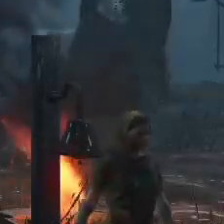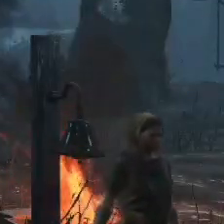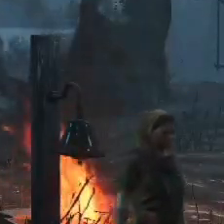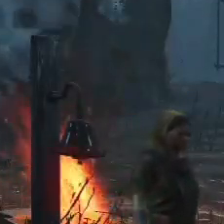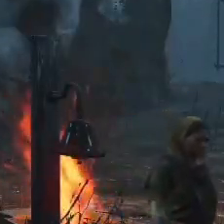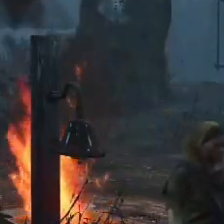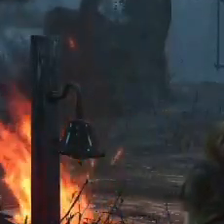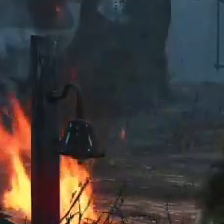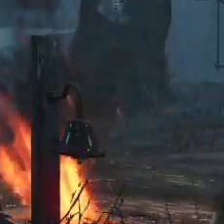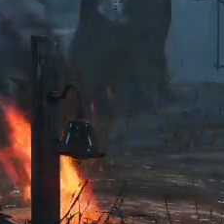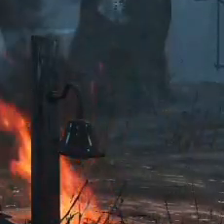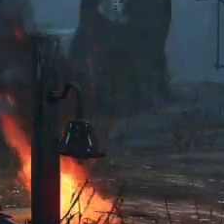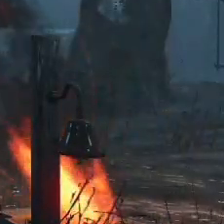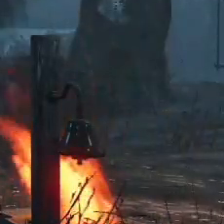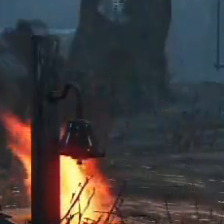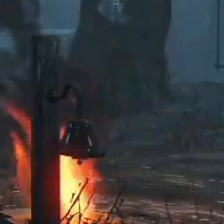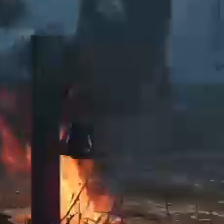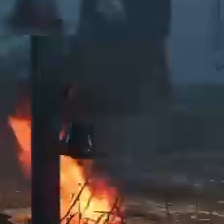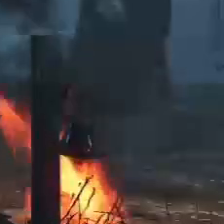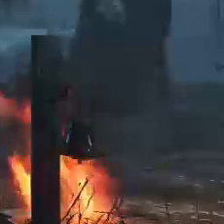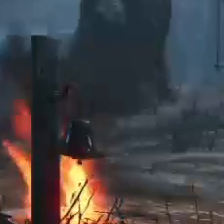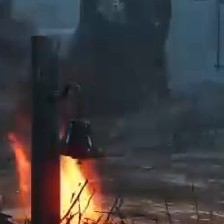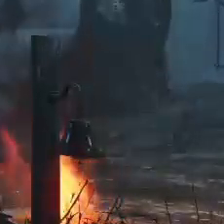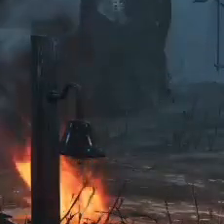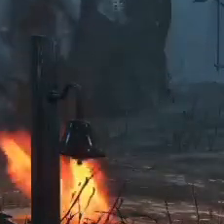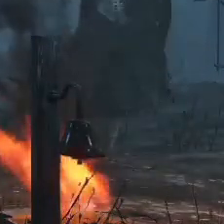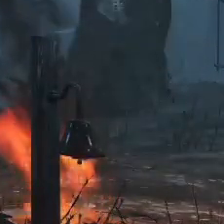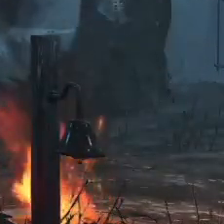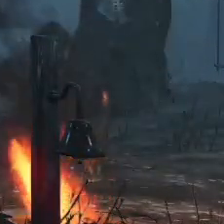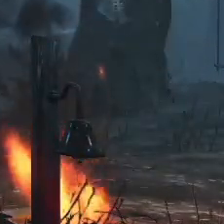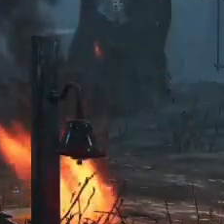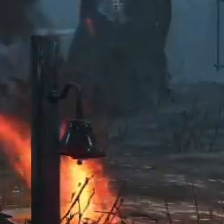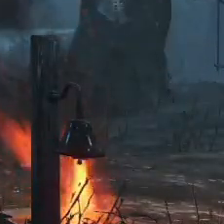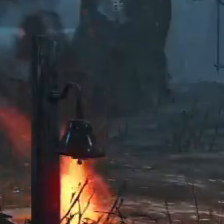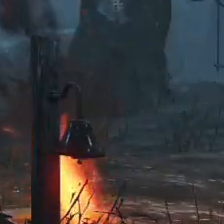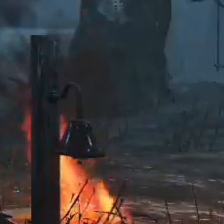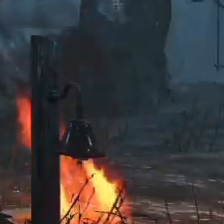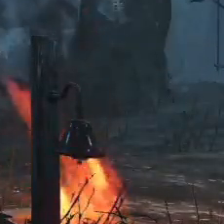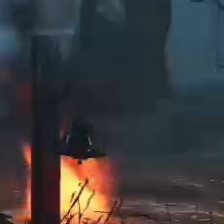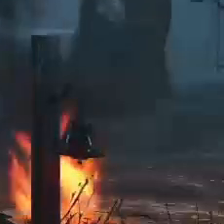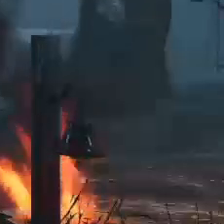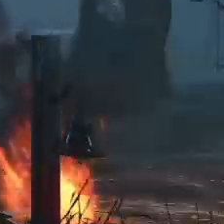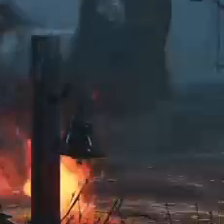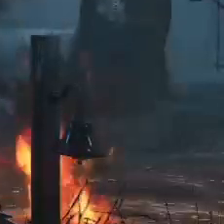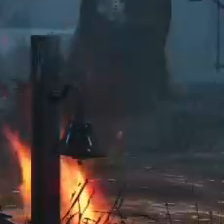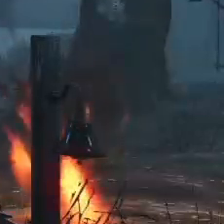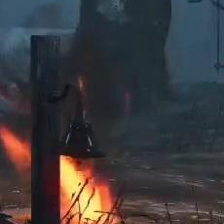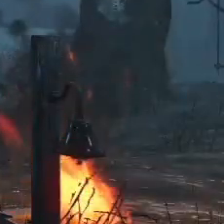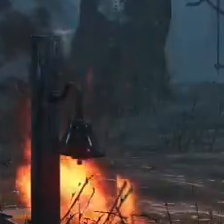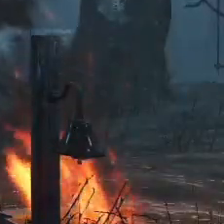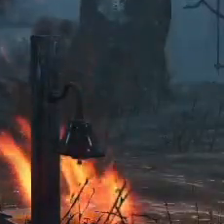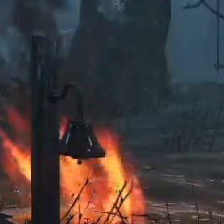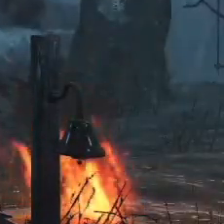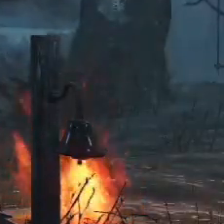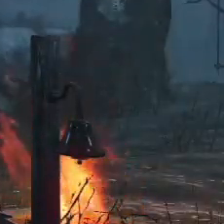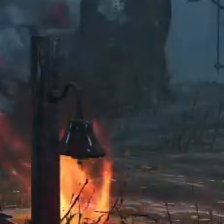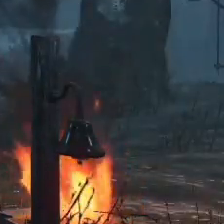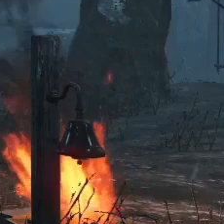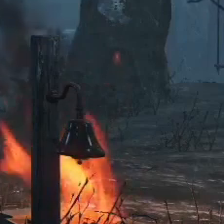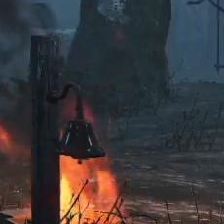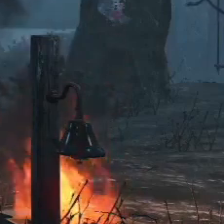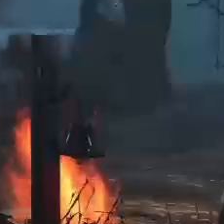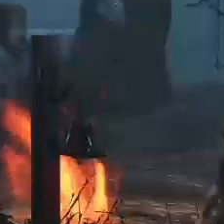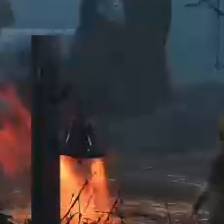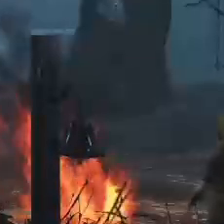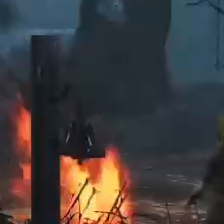si es así mis amigos esto apenas está comenzando crisis mundial económica como les he